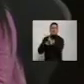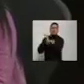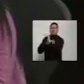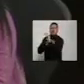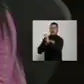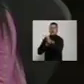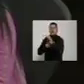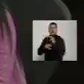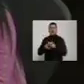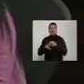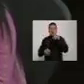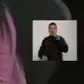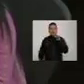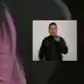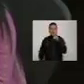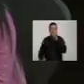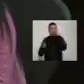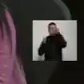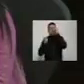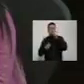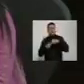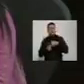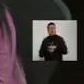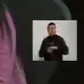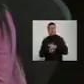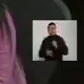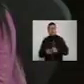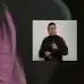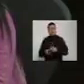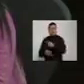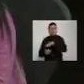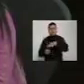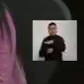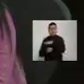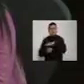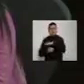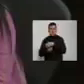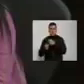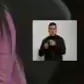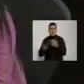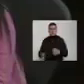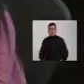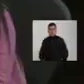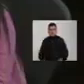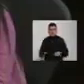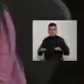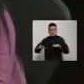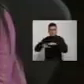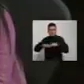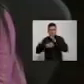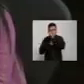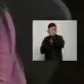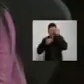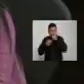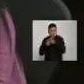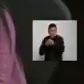Meta, en el municipio de Mesetas, protestaron por la difícil situación de seguridad que se presenta en áreas cercanas a las zonas de concentración de las